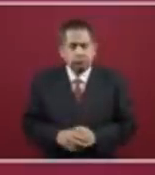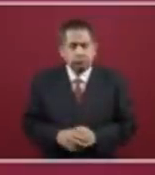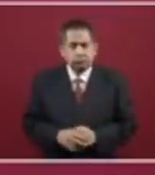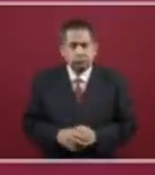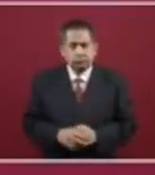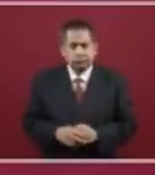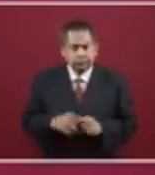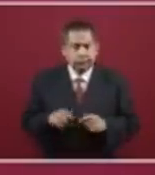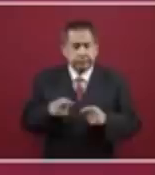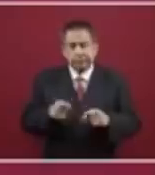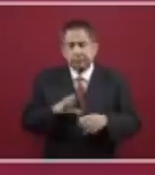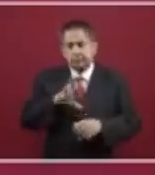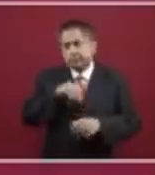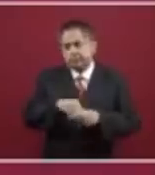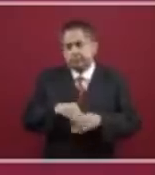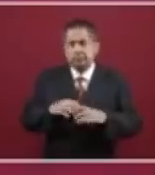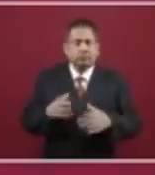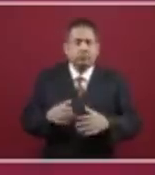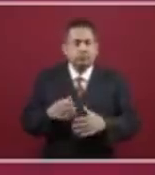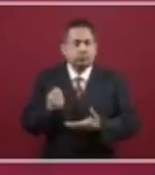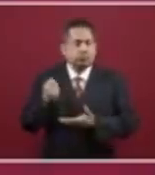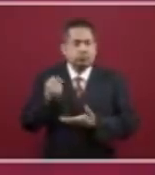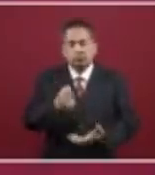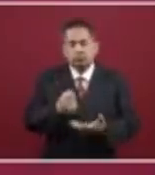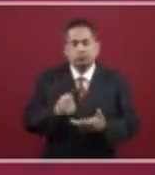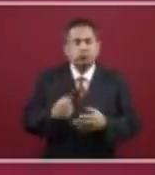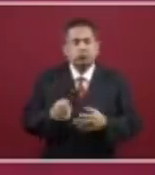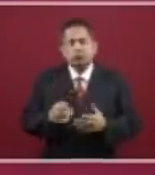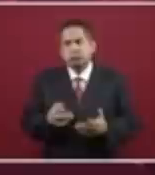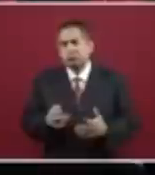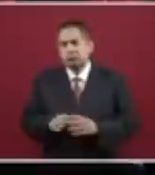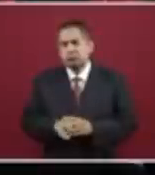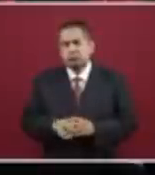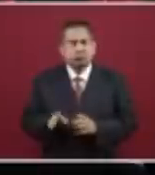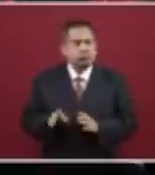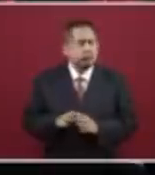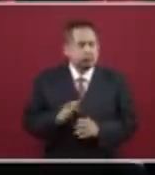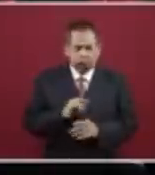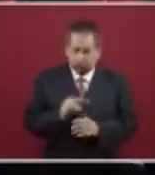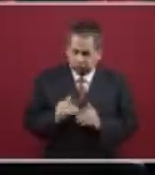Se incrementó su presupuesto en…